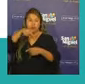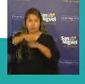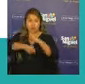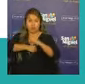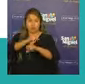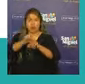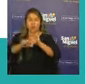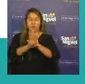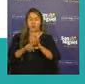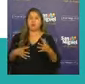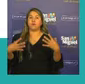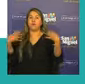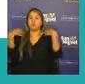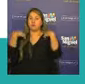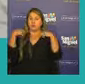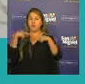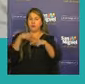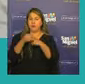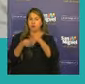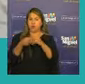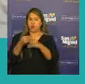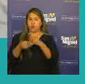de responsabilidad del productor.